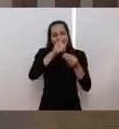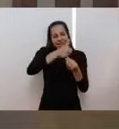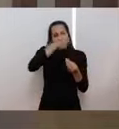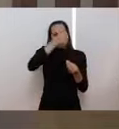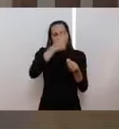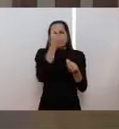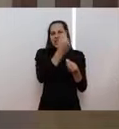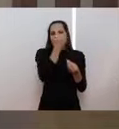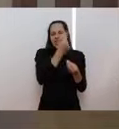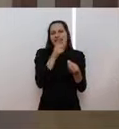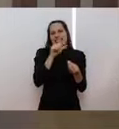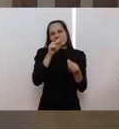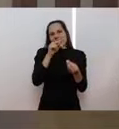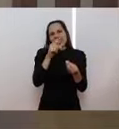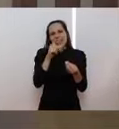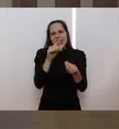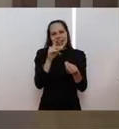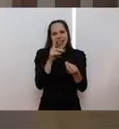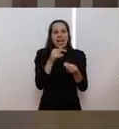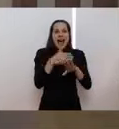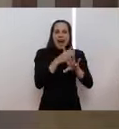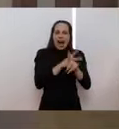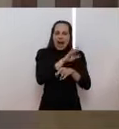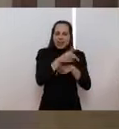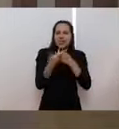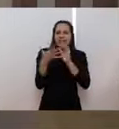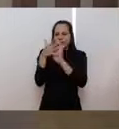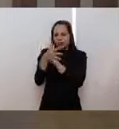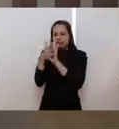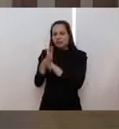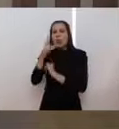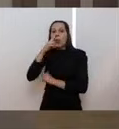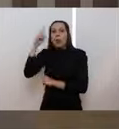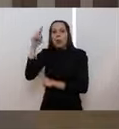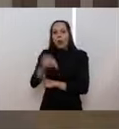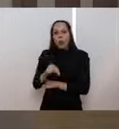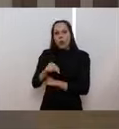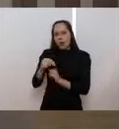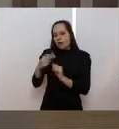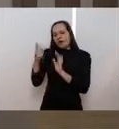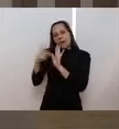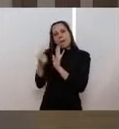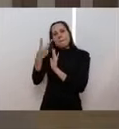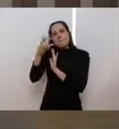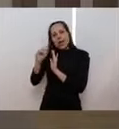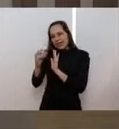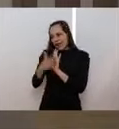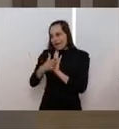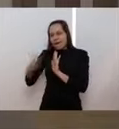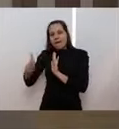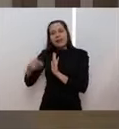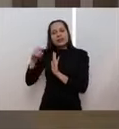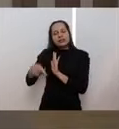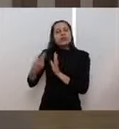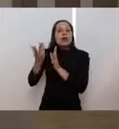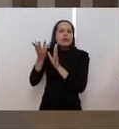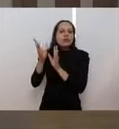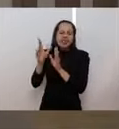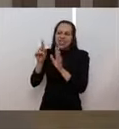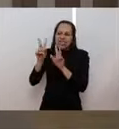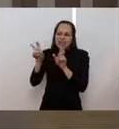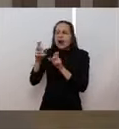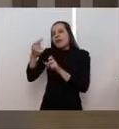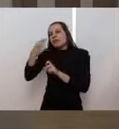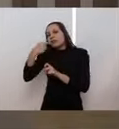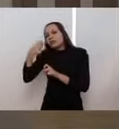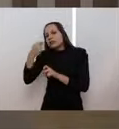porque como lo mencioné la presentación a partir de julio del 2020 la farmacia ambulatoria es